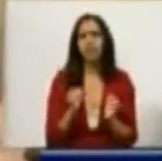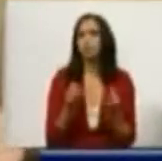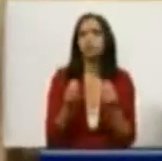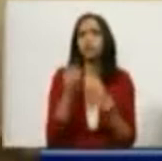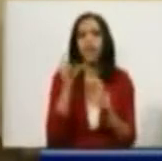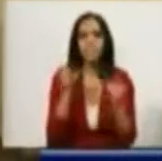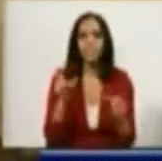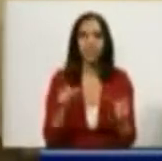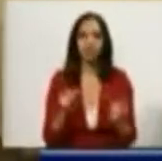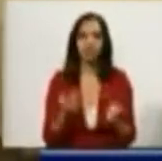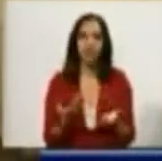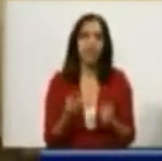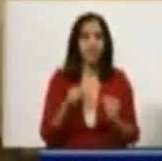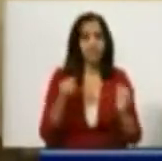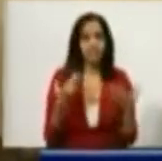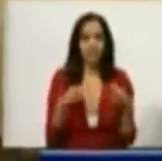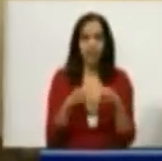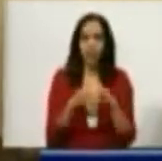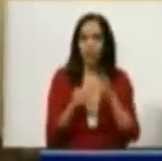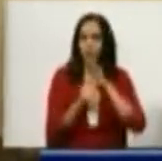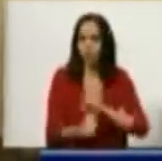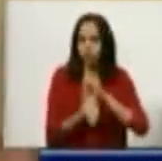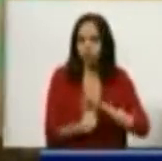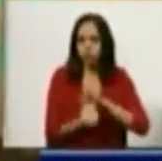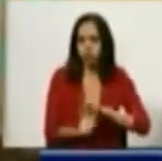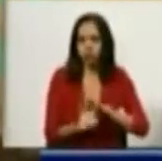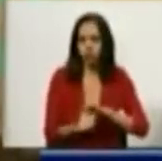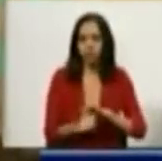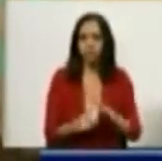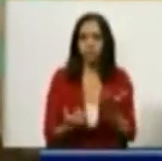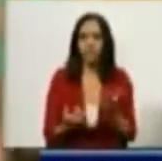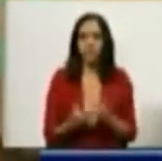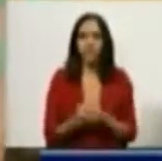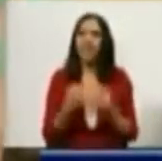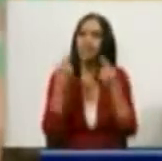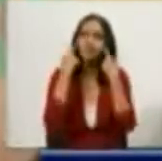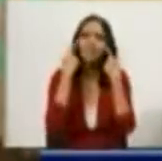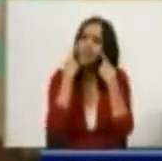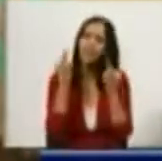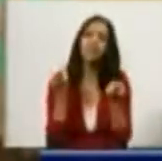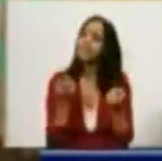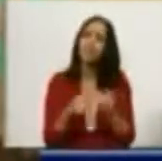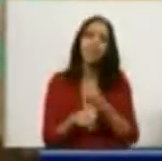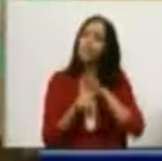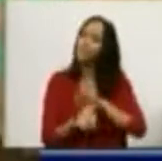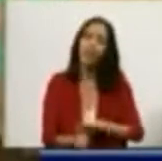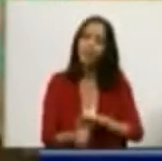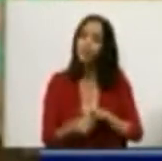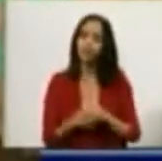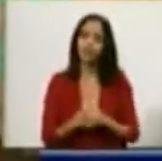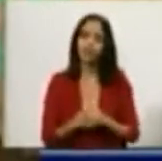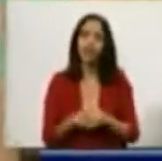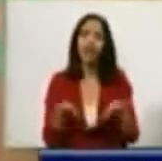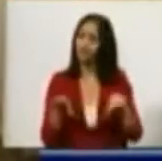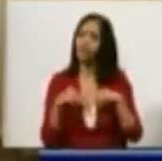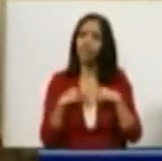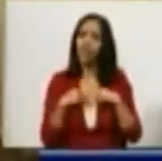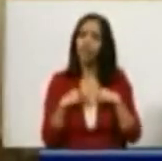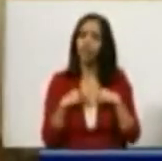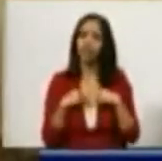muchas personas no dan y por eso se quedan estancados en el fracaso es darse cuenta de que fracasaste aceptarlo